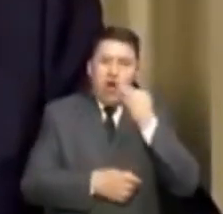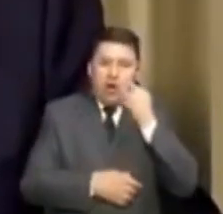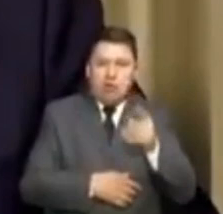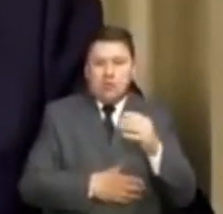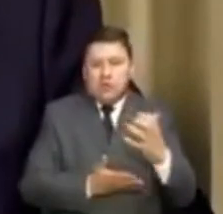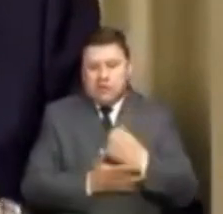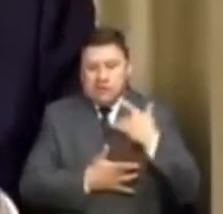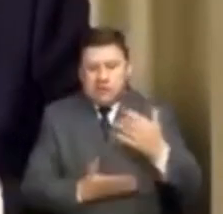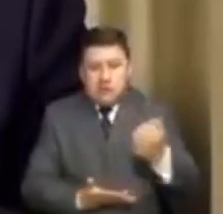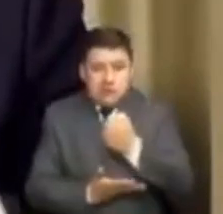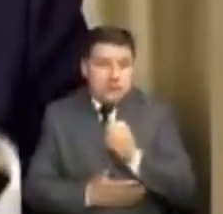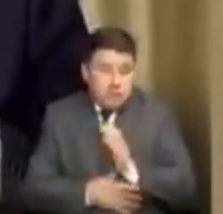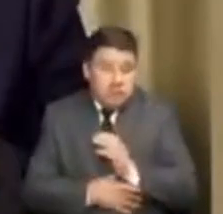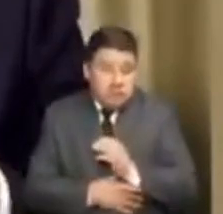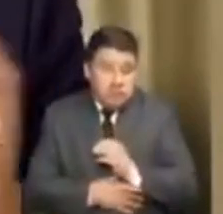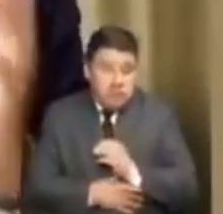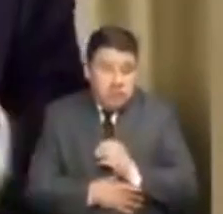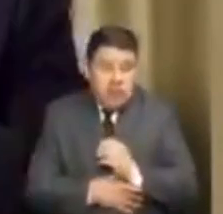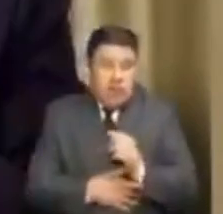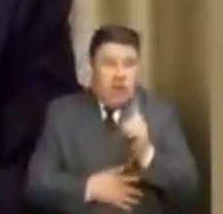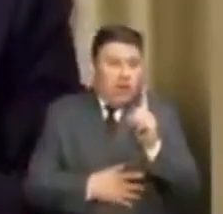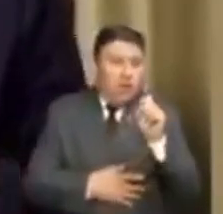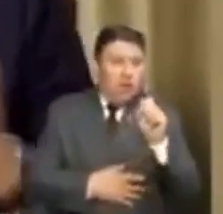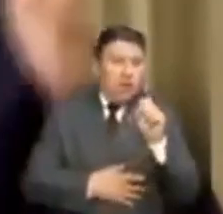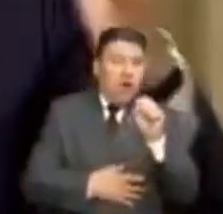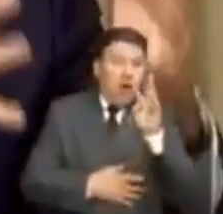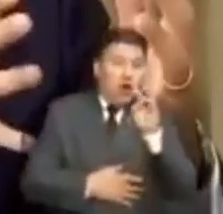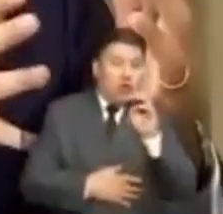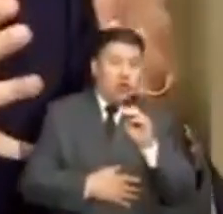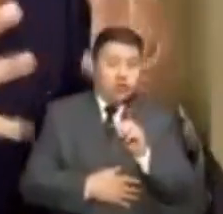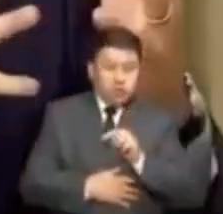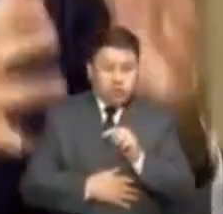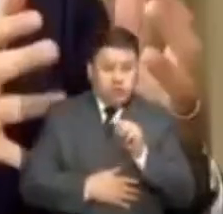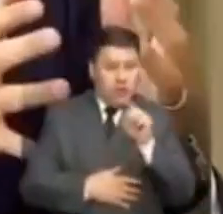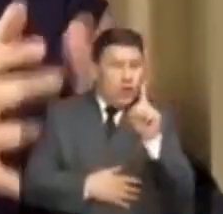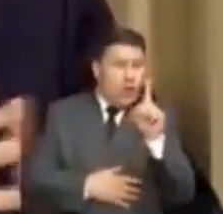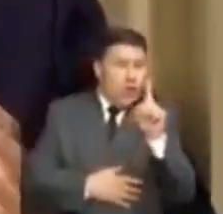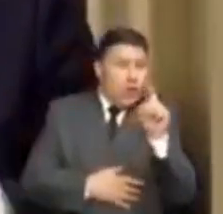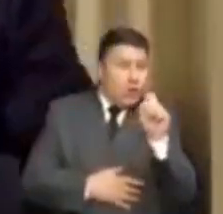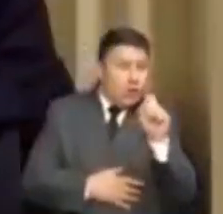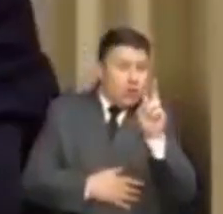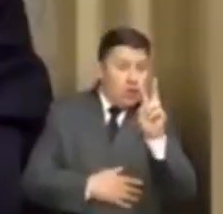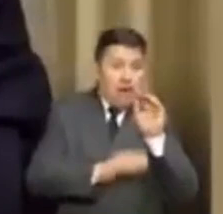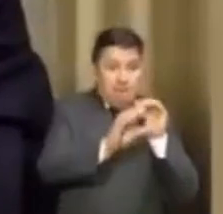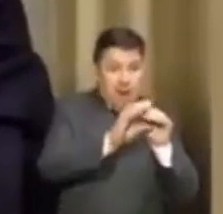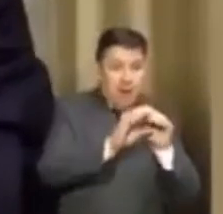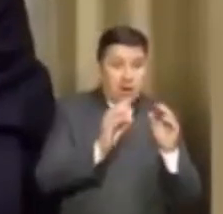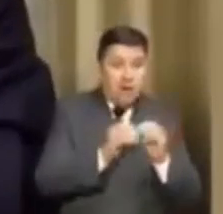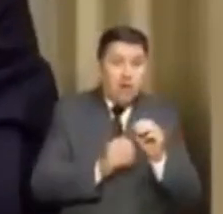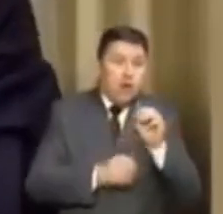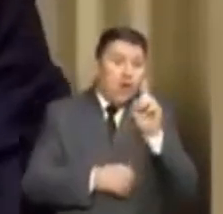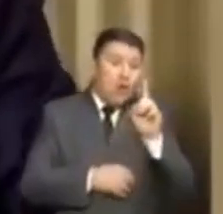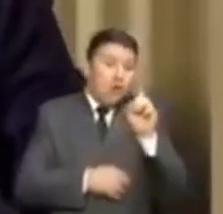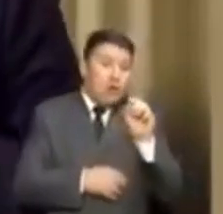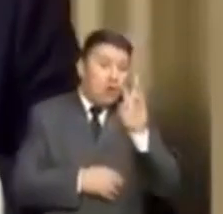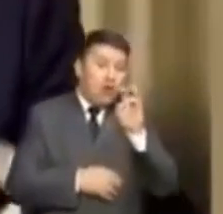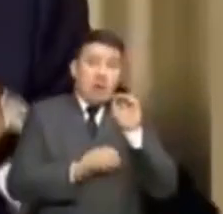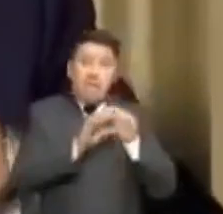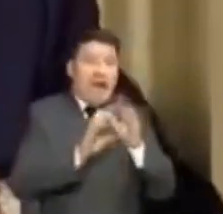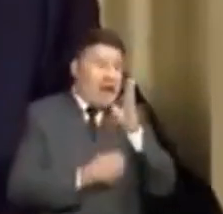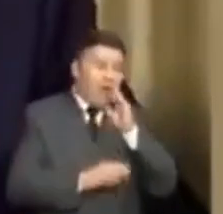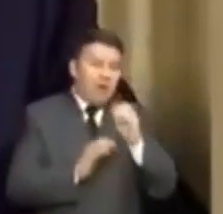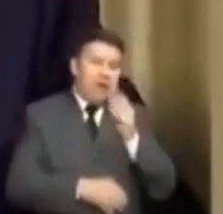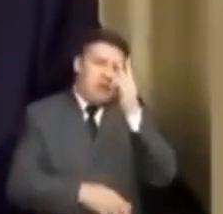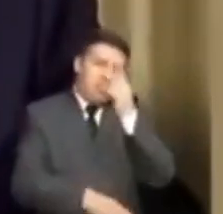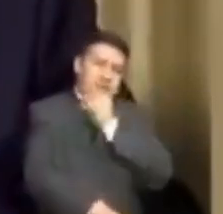de ingreso solidario. Ese 1.8 que nos queda para complementar el 1.2 que estaba bancarizado y llegaremos a 1.8 no bancarizado, llegaremos